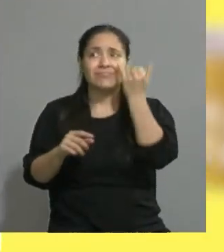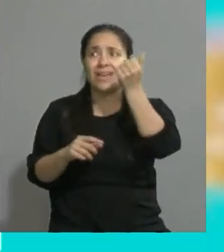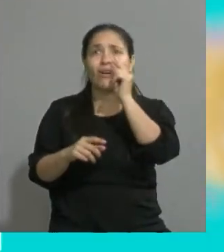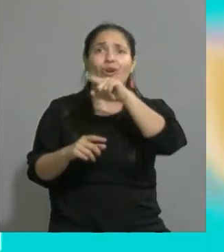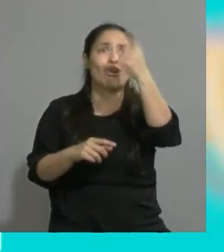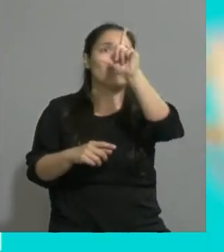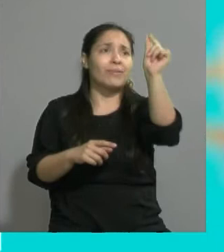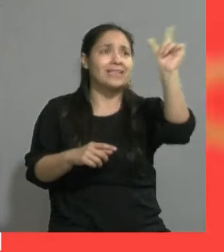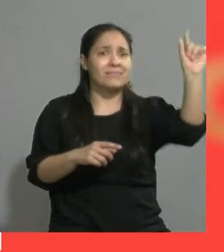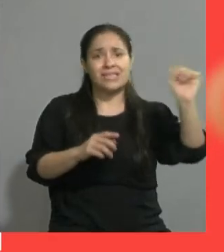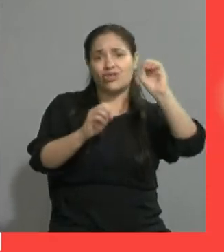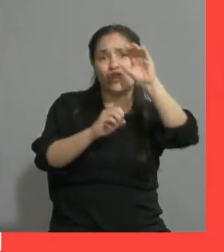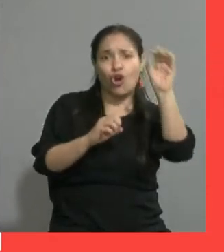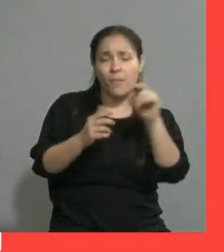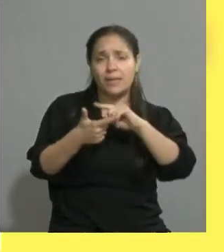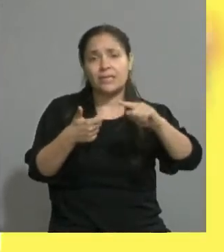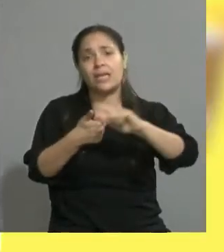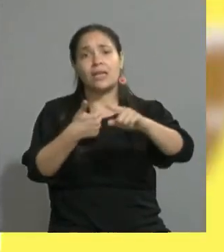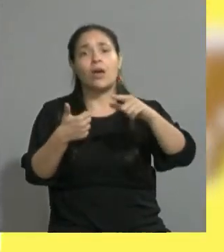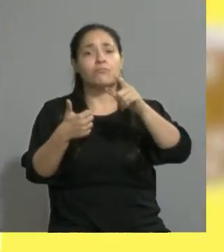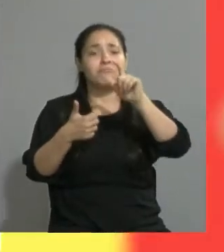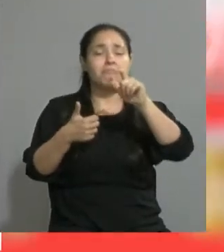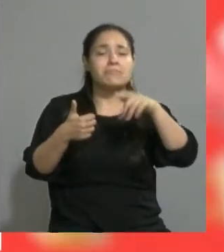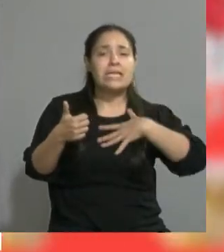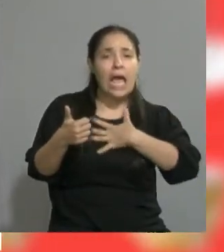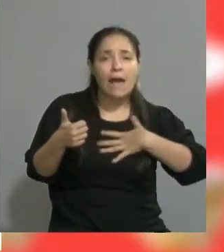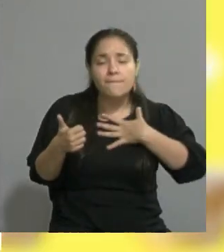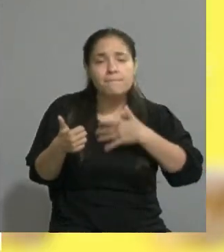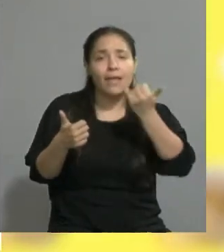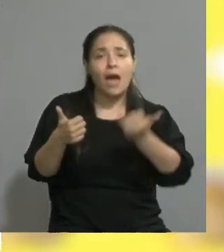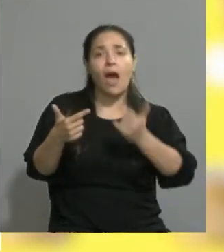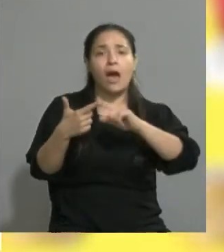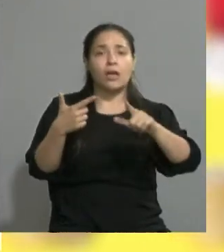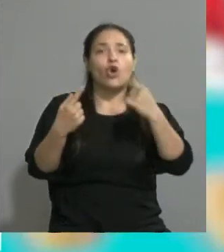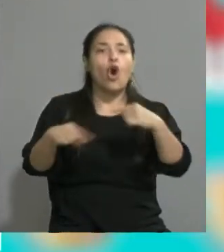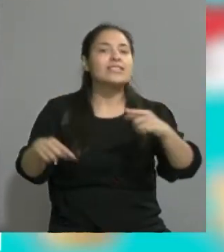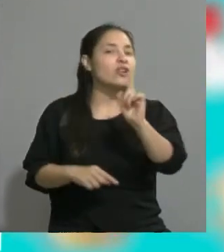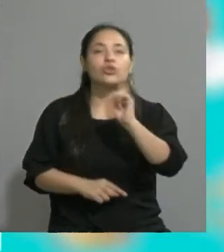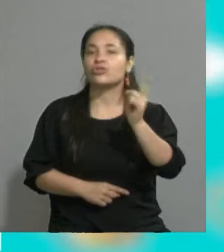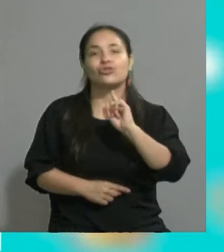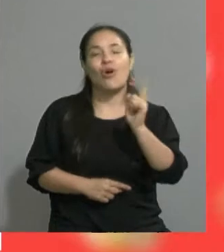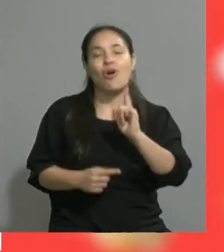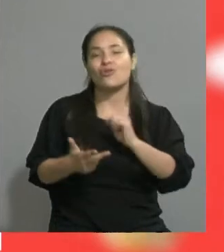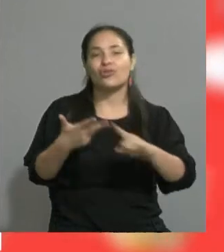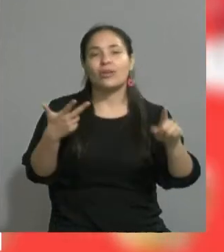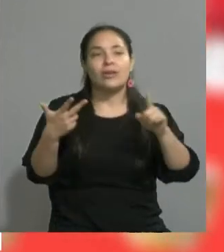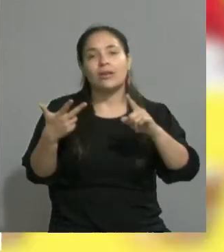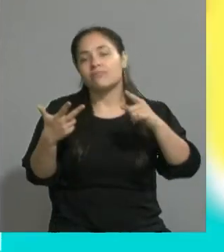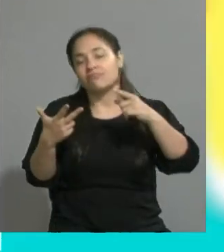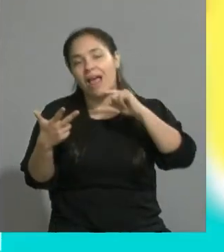distintos nombres, le dicen son seres sintientes, los animales no son cosas, dicen los franceses, los